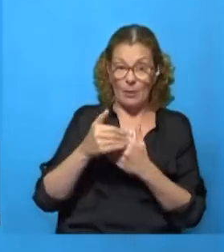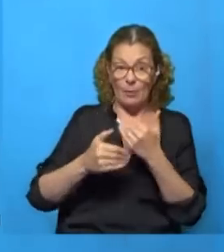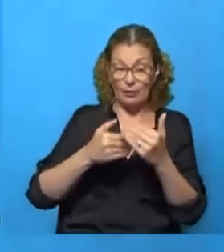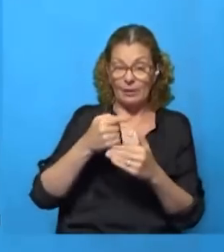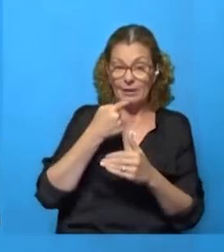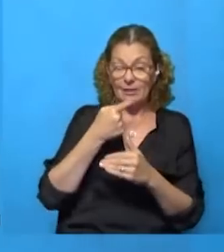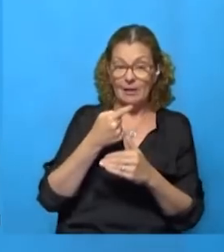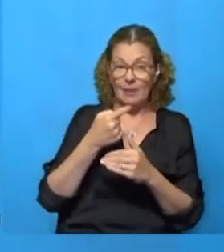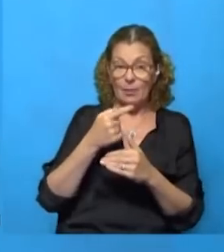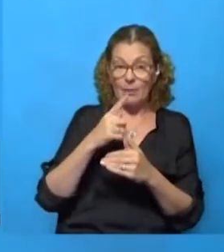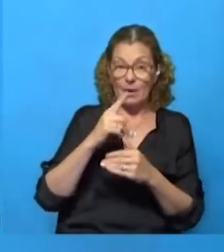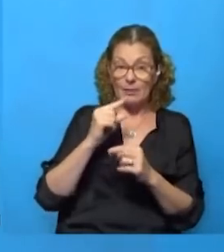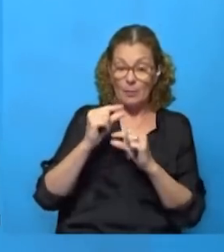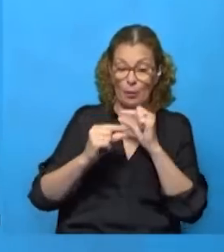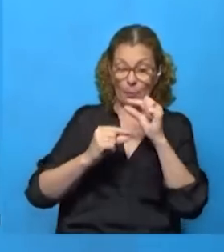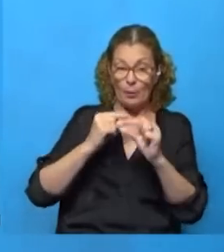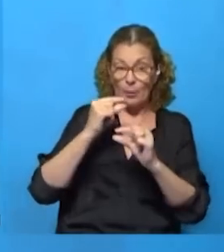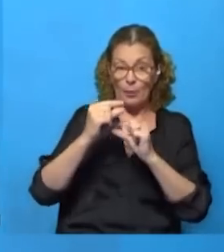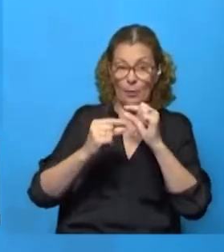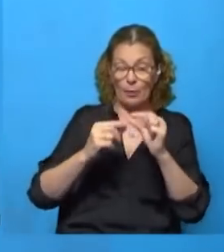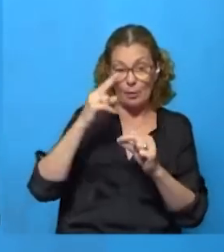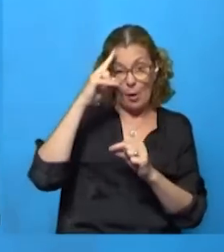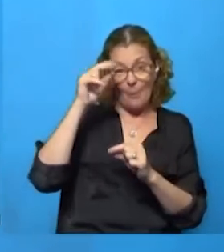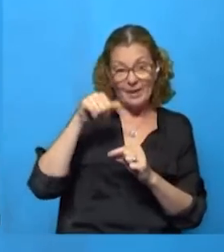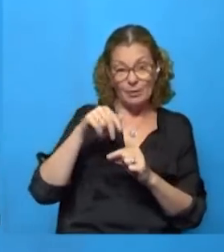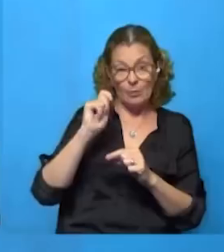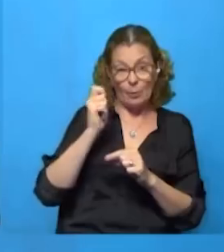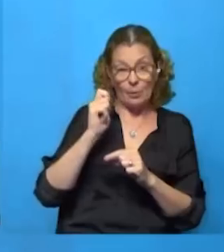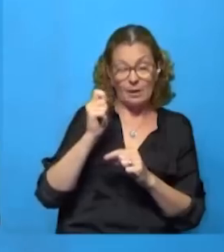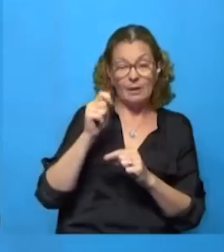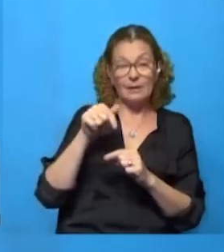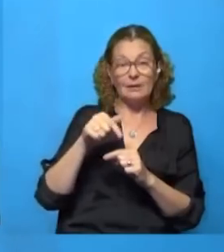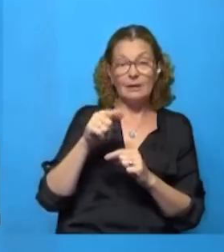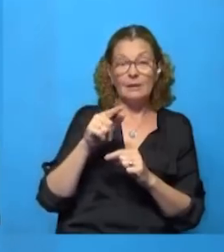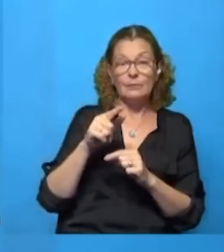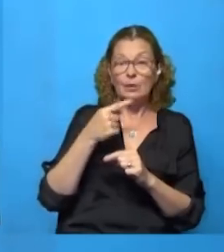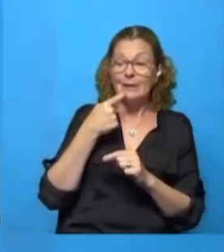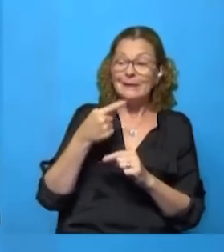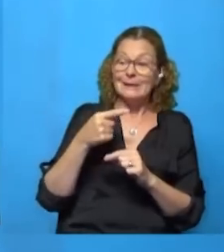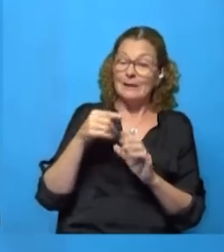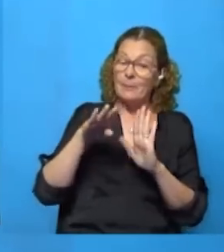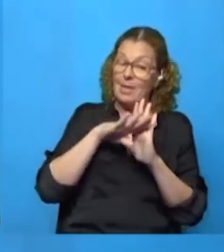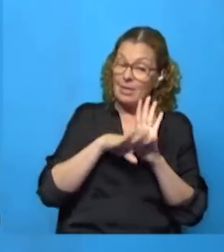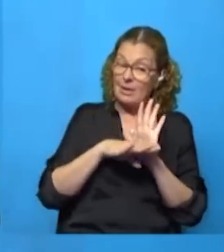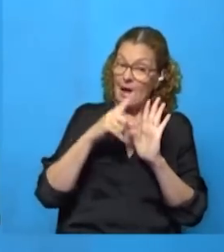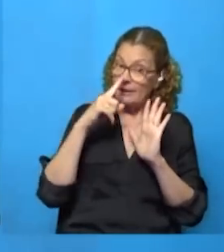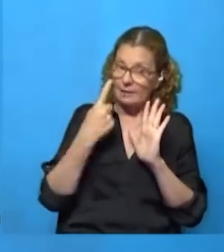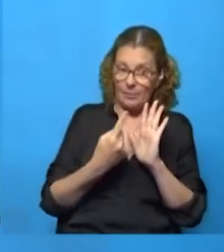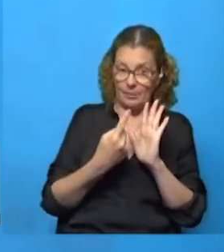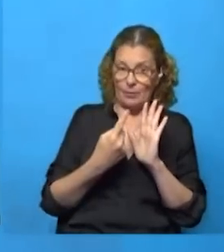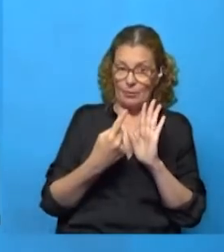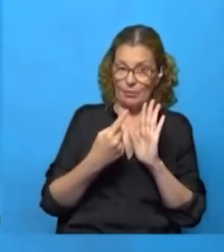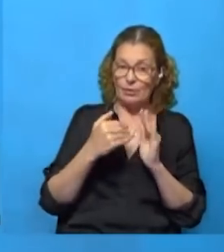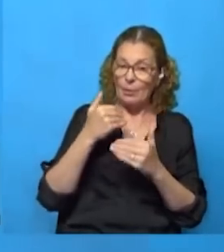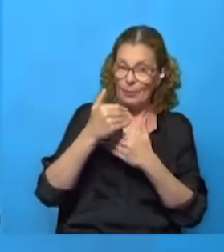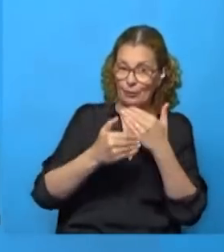que decíamos de que va decantando de a poco en el conjunto de la opinión pública el no haber tomado algunas medidas inmediatamente o a lo